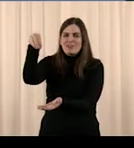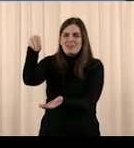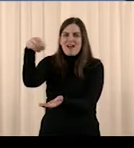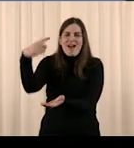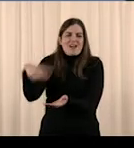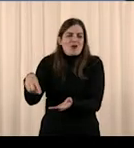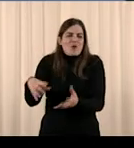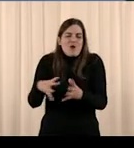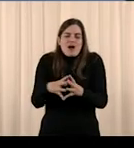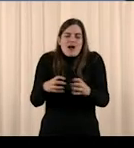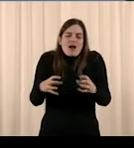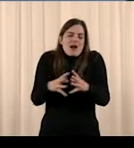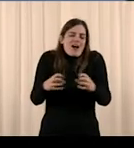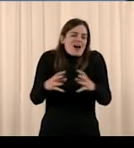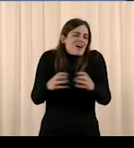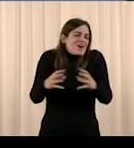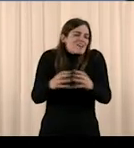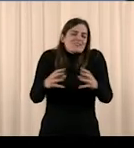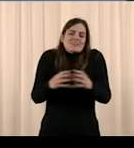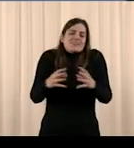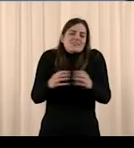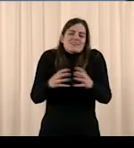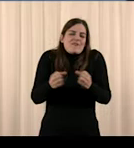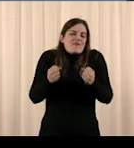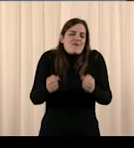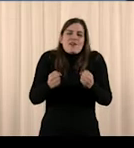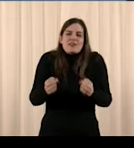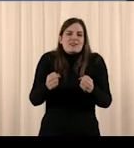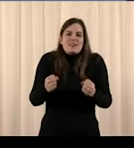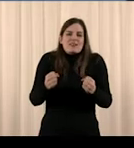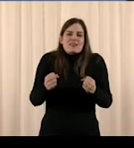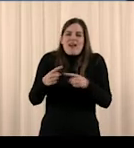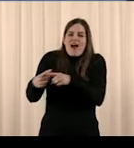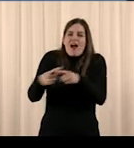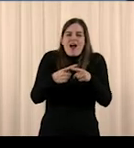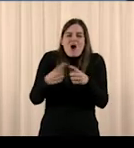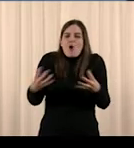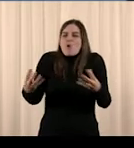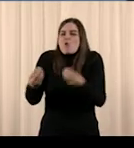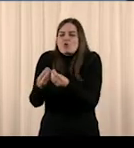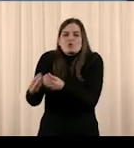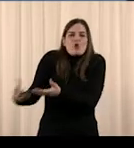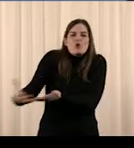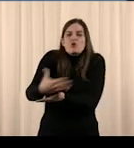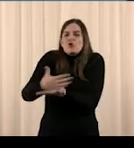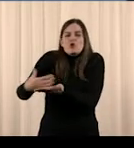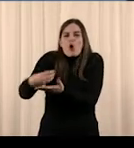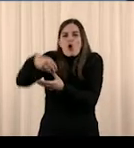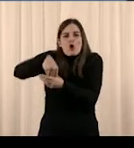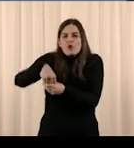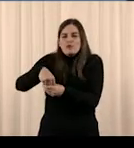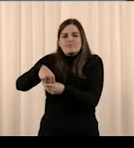so prevalent, el deseo es tan predominante that when that